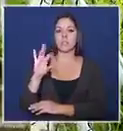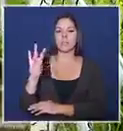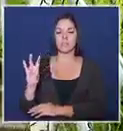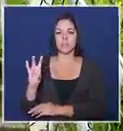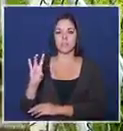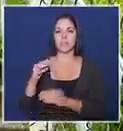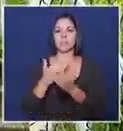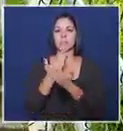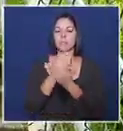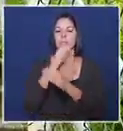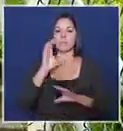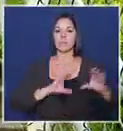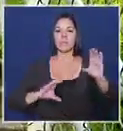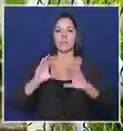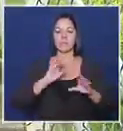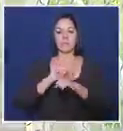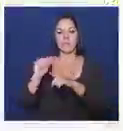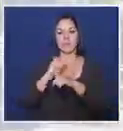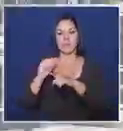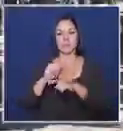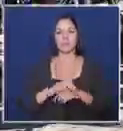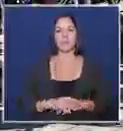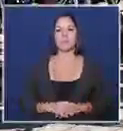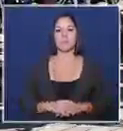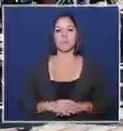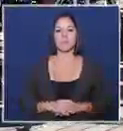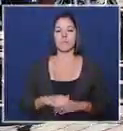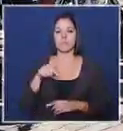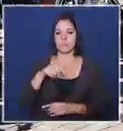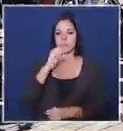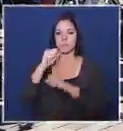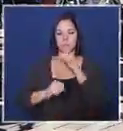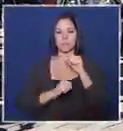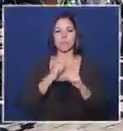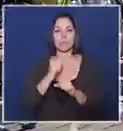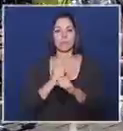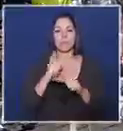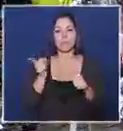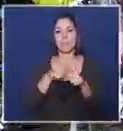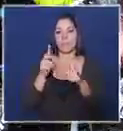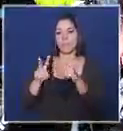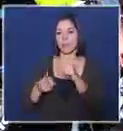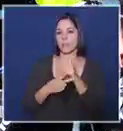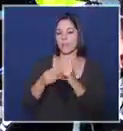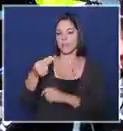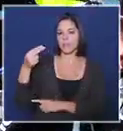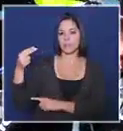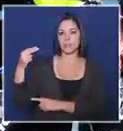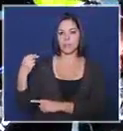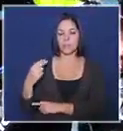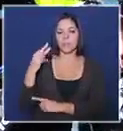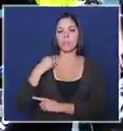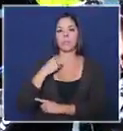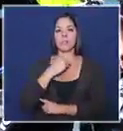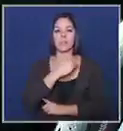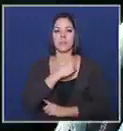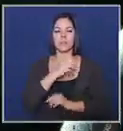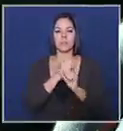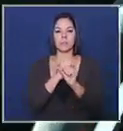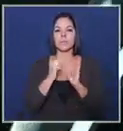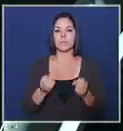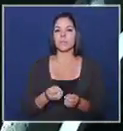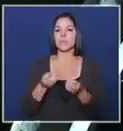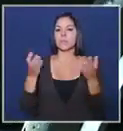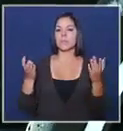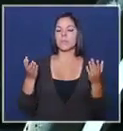nuevos comercios capacitados en seguridad comercial. Este año, por primera vez en su historia, el Ministerio de